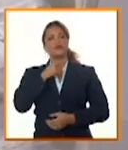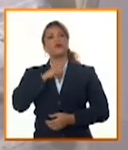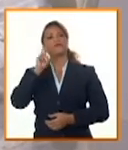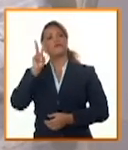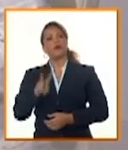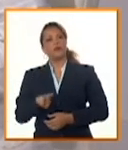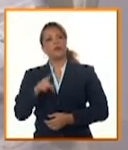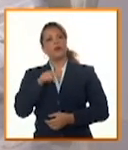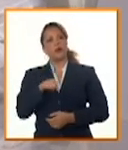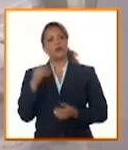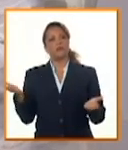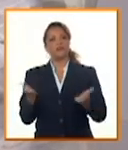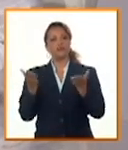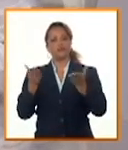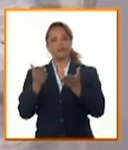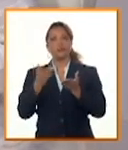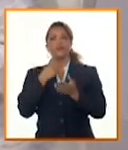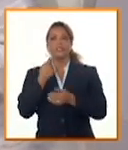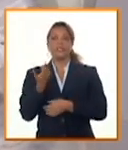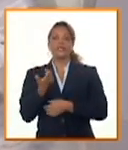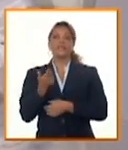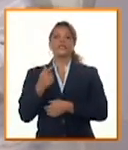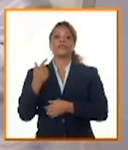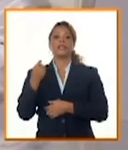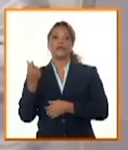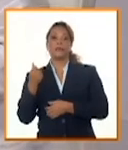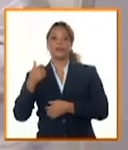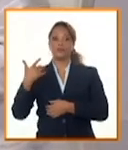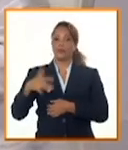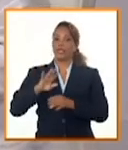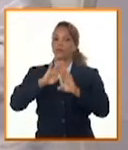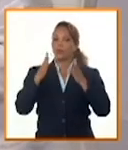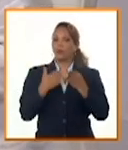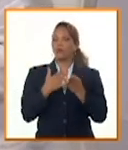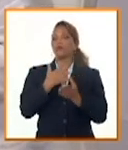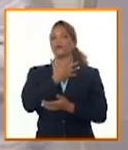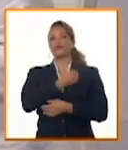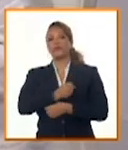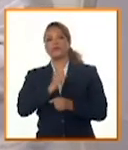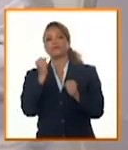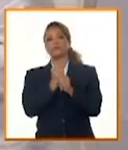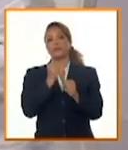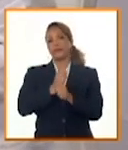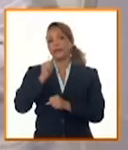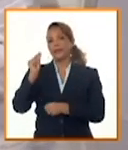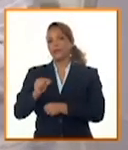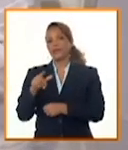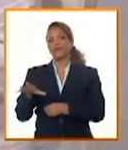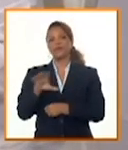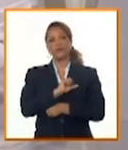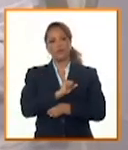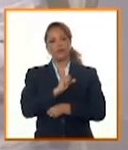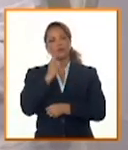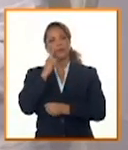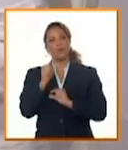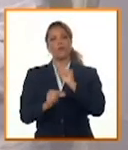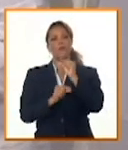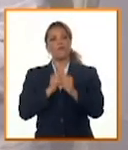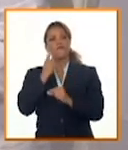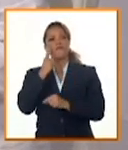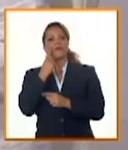está incentivando este espiral inflacionaria que que estamos sufriendo Todos todos los trabajadores estamos sufriendo vemos como